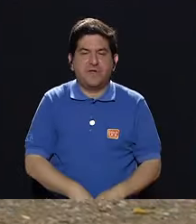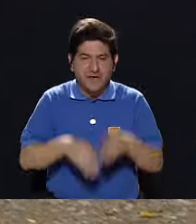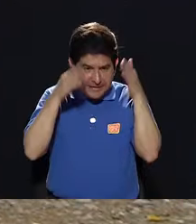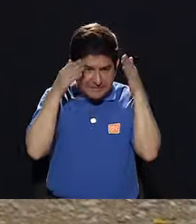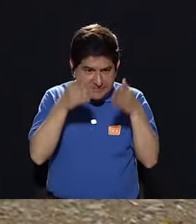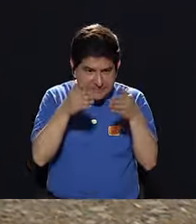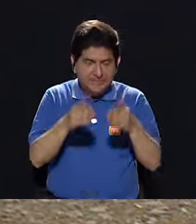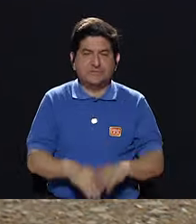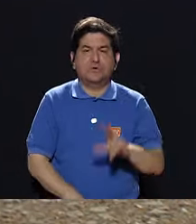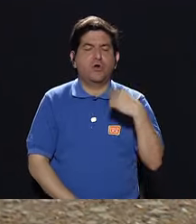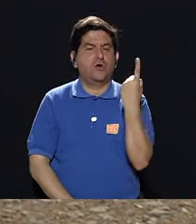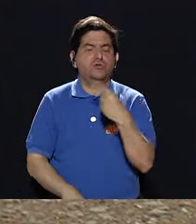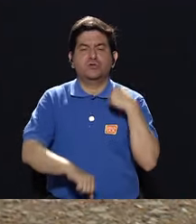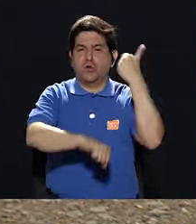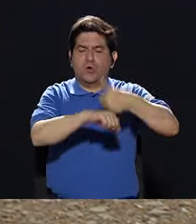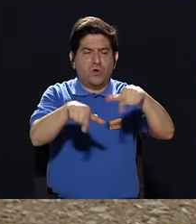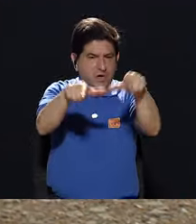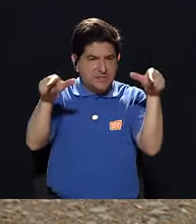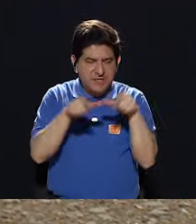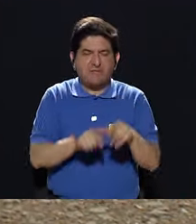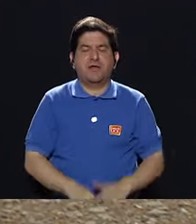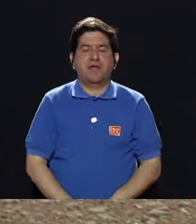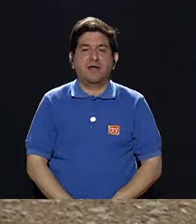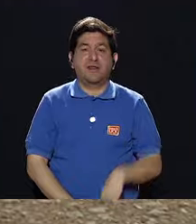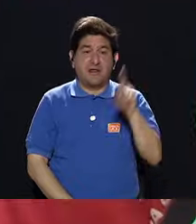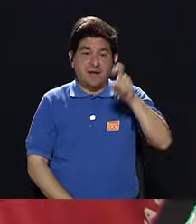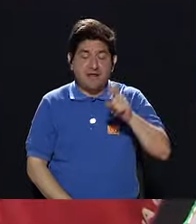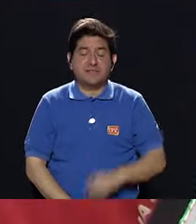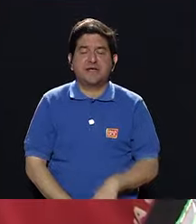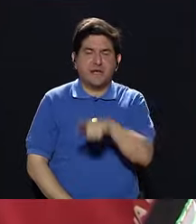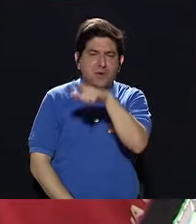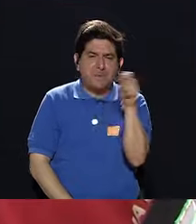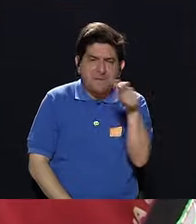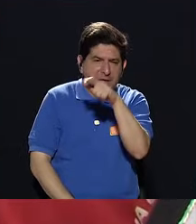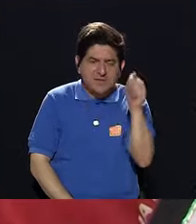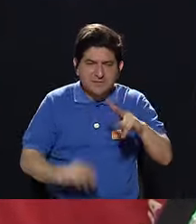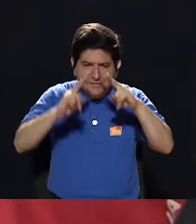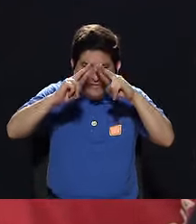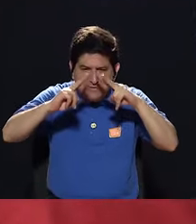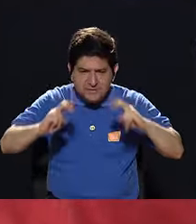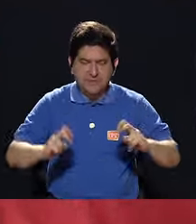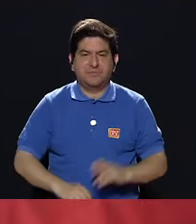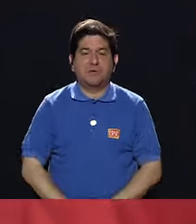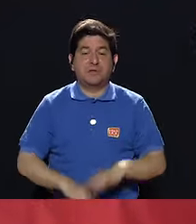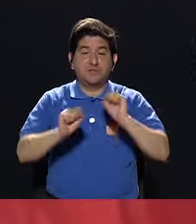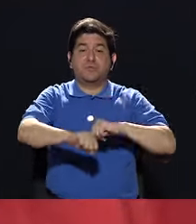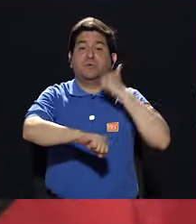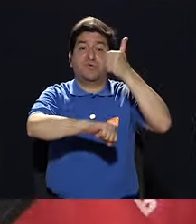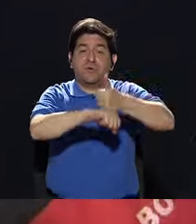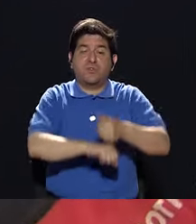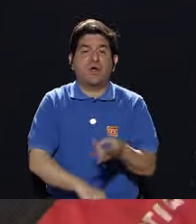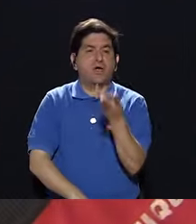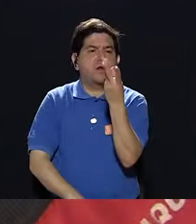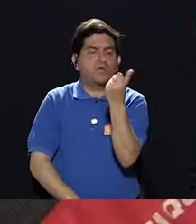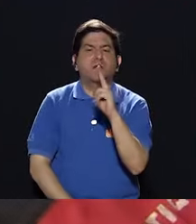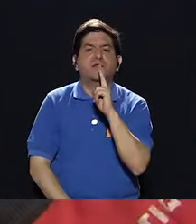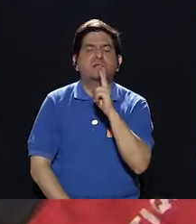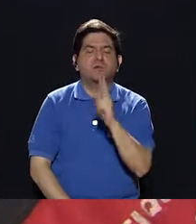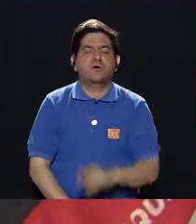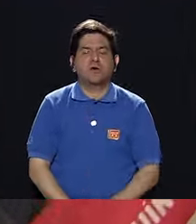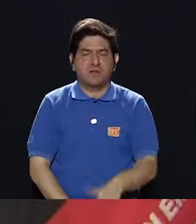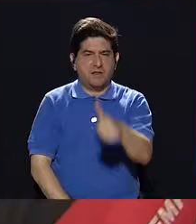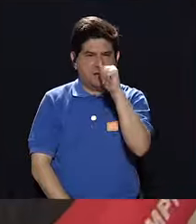dedicación. No solo poner una estación, hay que realizar los aforos mensualmente para poder definir cuál es el volumen